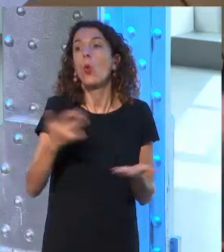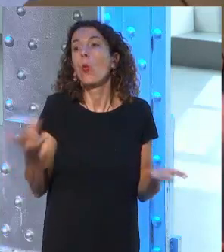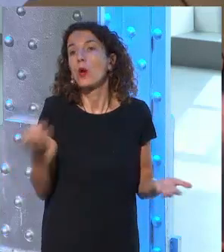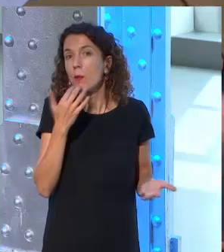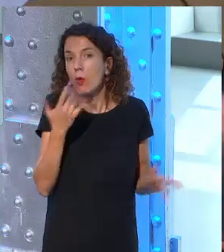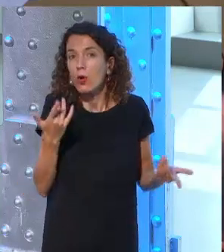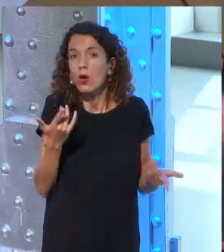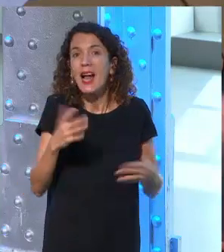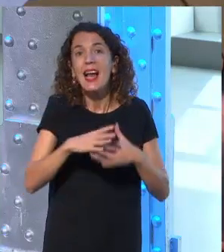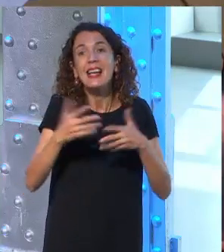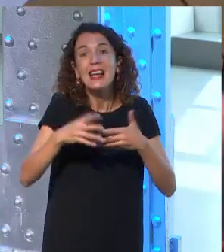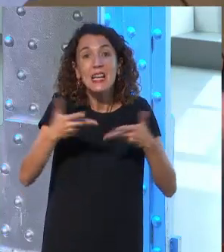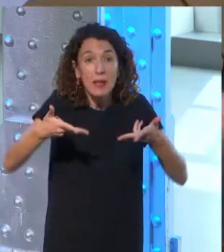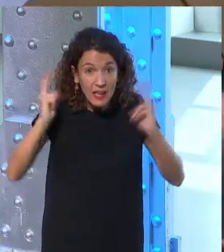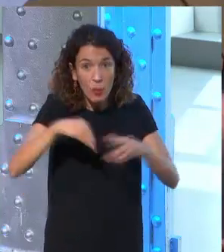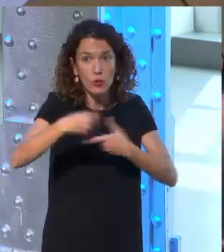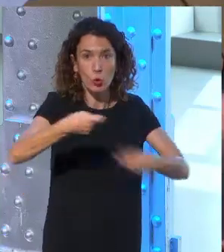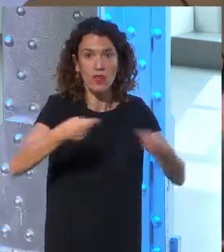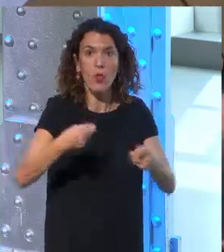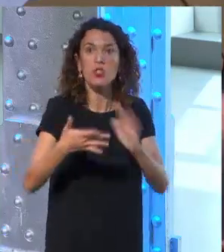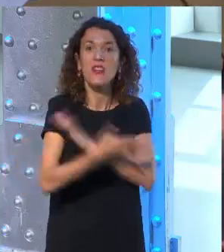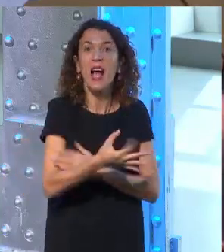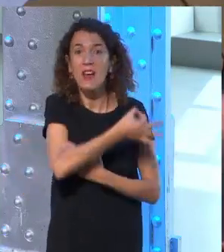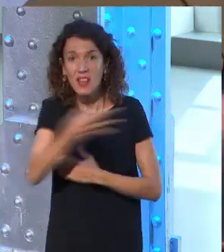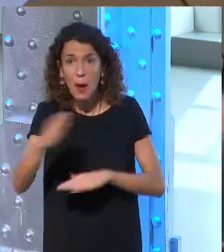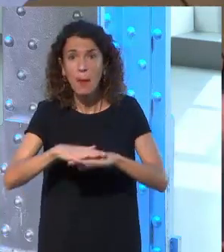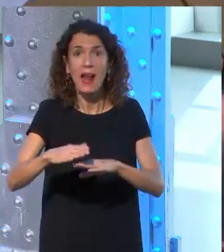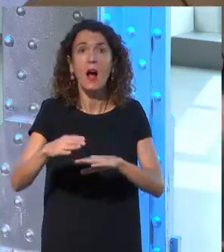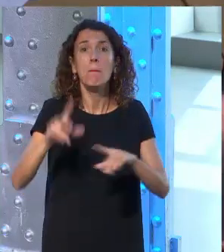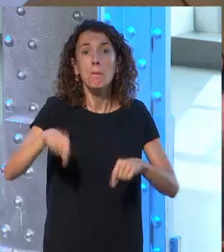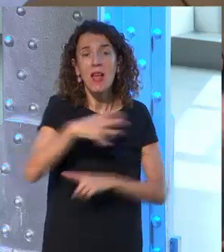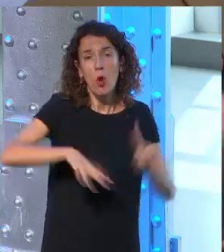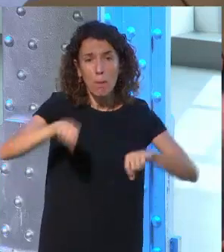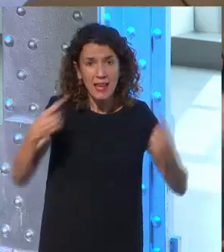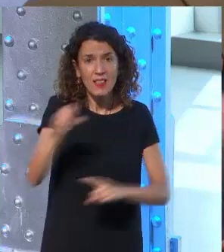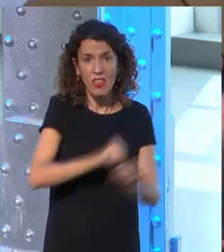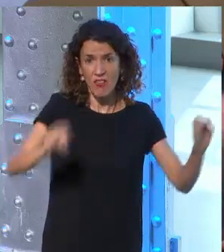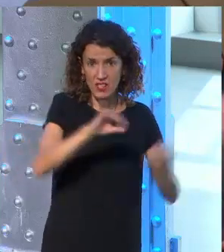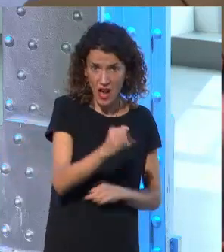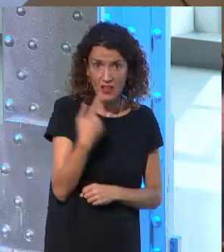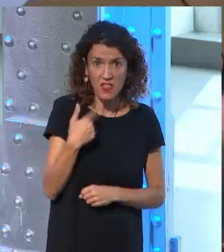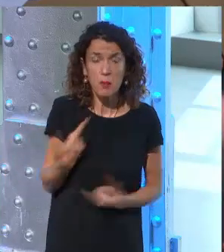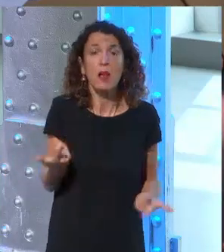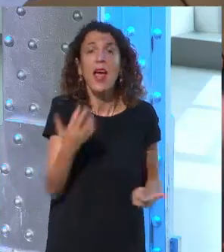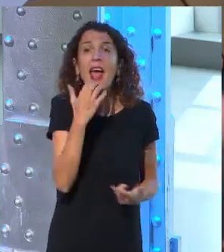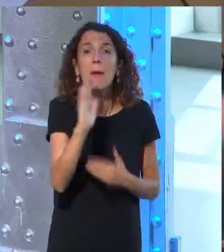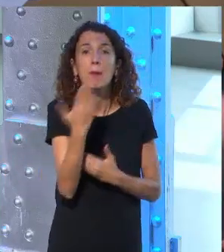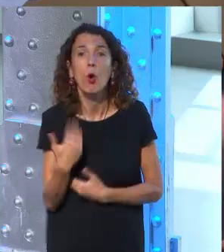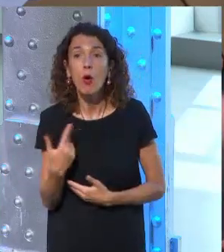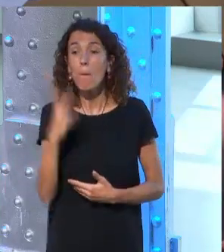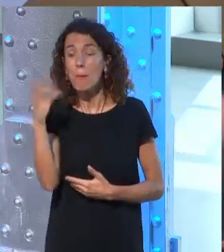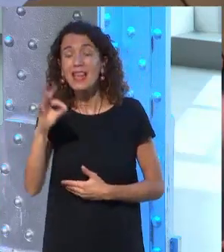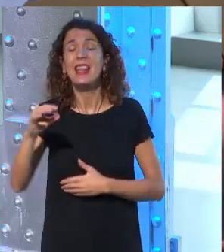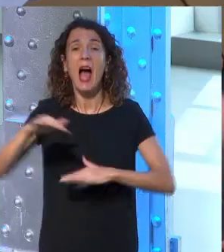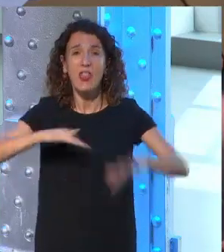cuándo el liberalismo de mercado ha sido eficaz en la defensa del medio ambiente. Ponme un ejemplo, porque yo te puedo poner 20 en que las